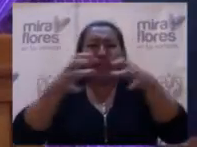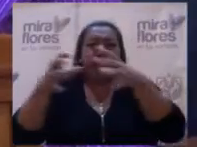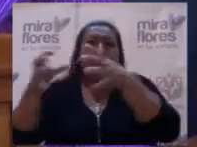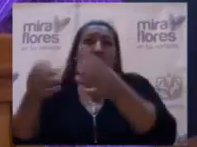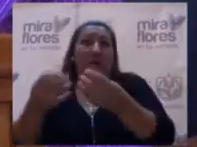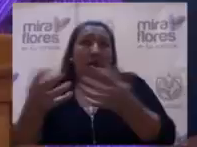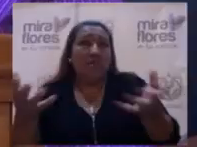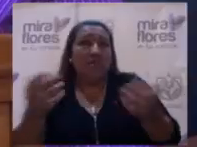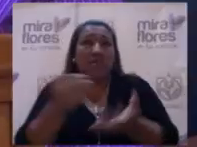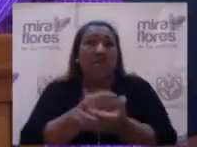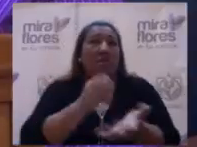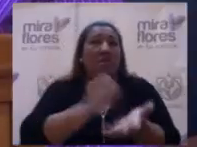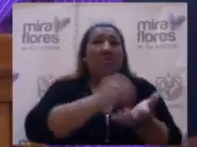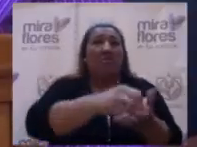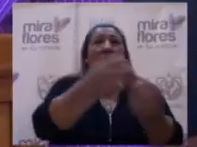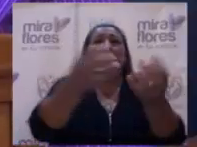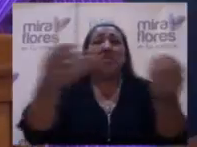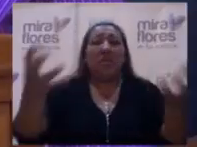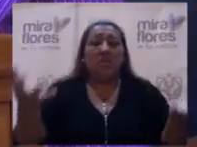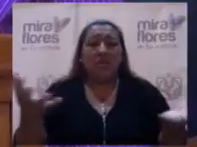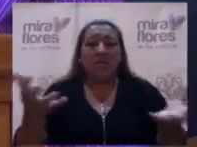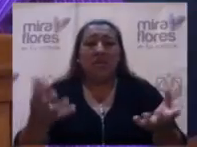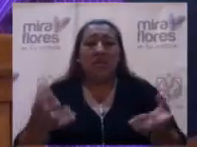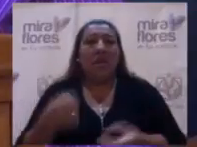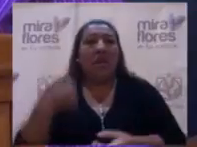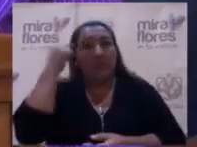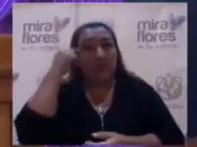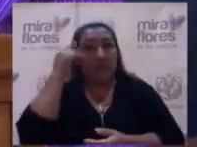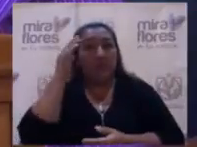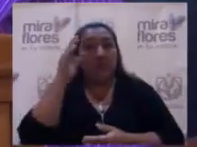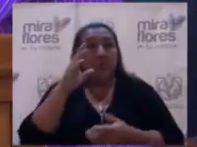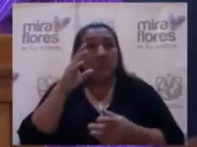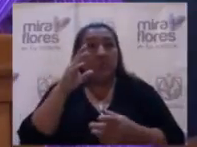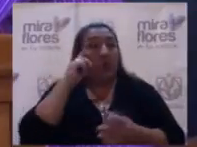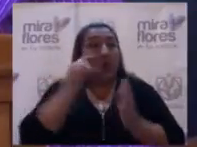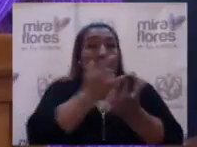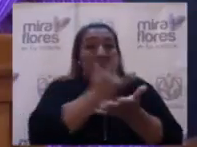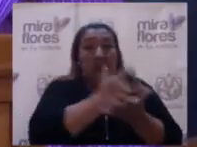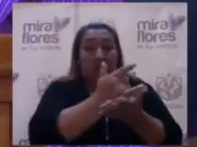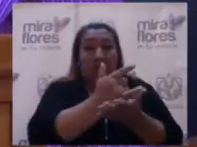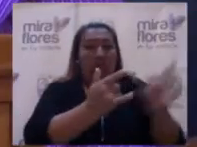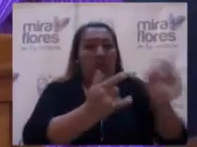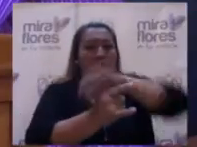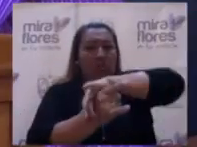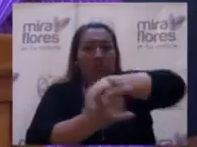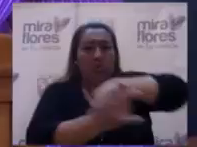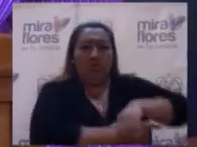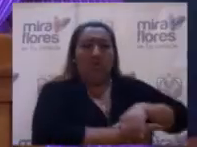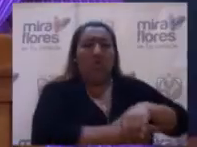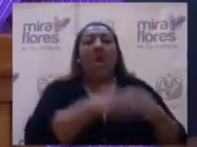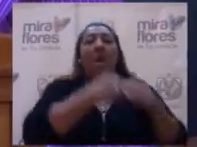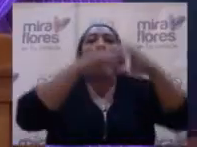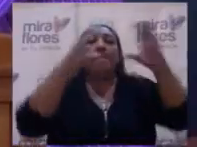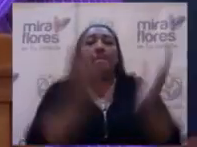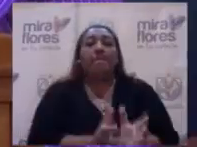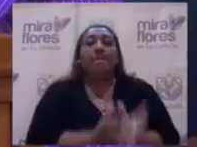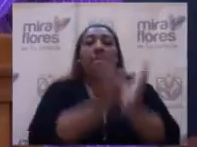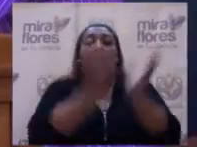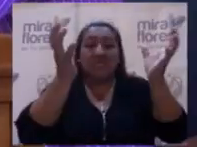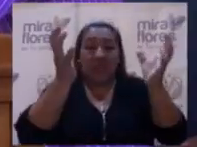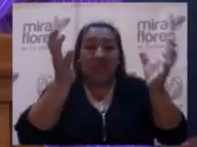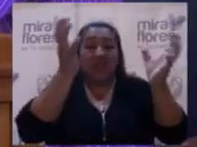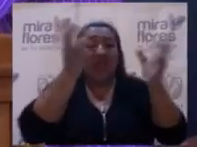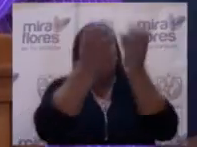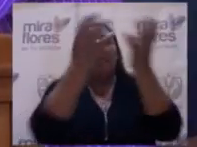macetas. Pero si vamos a eliminar para poner macetas, para decir que son áreas verdes, yo creo que es